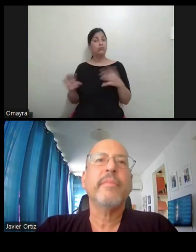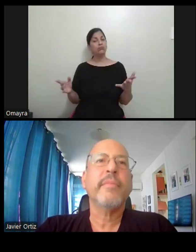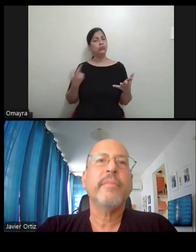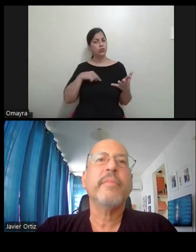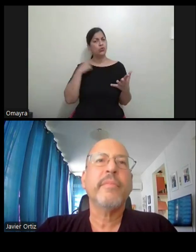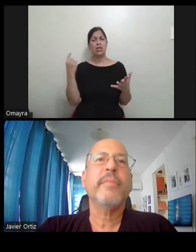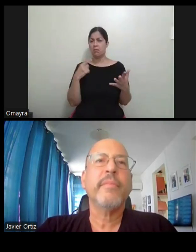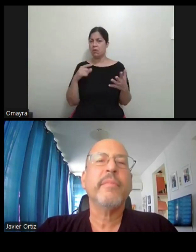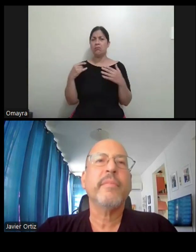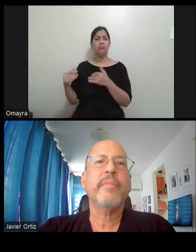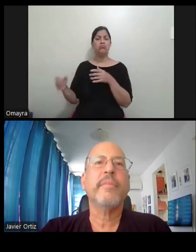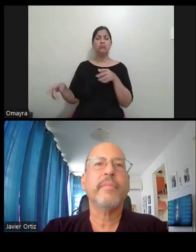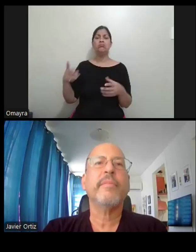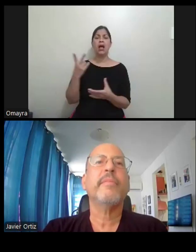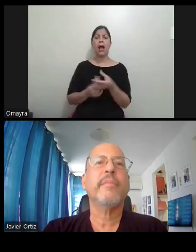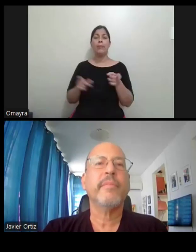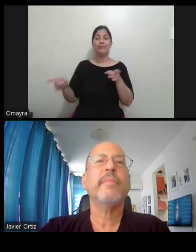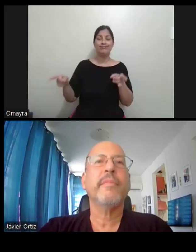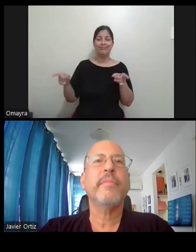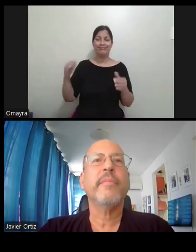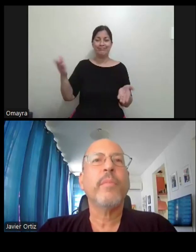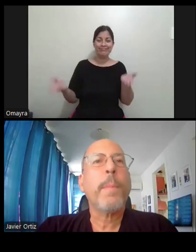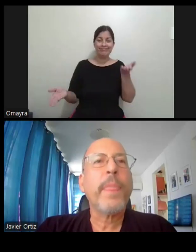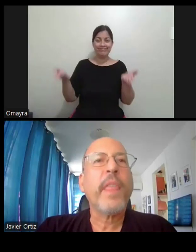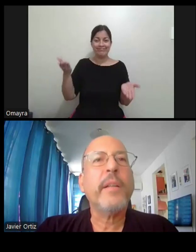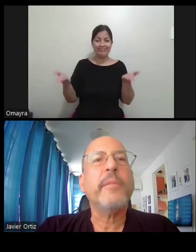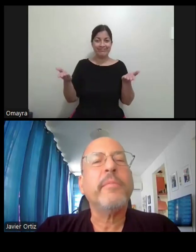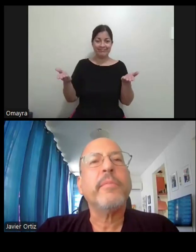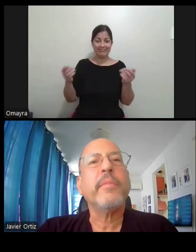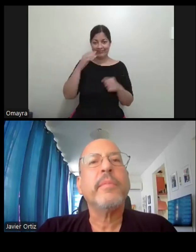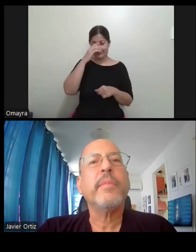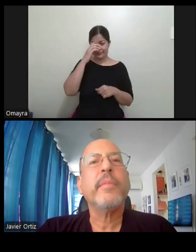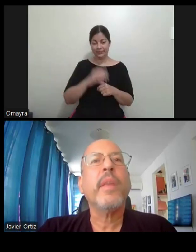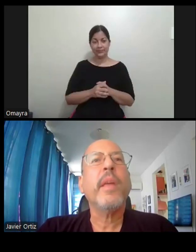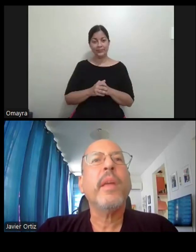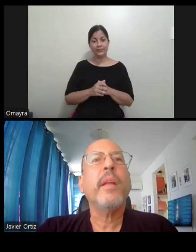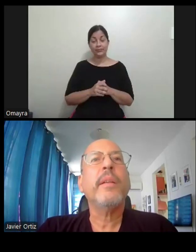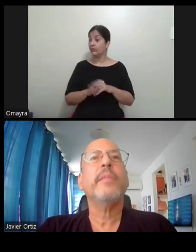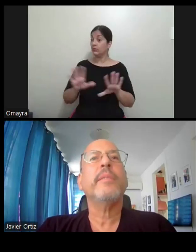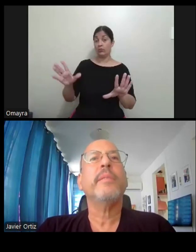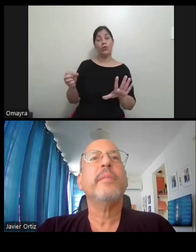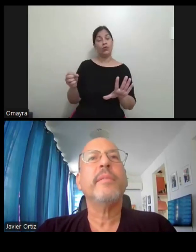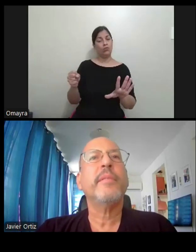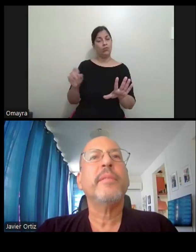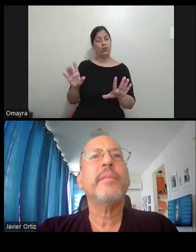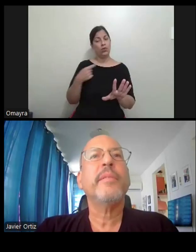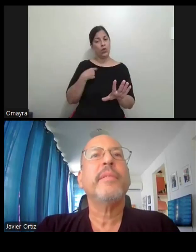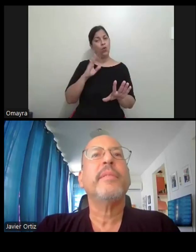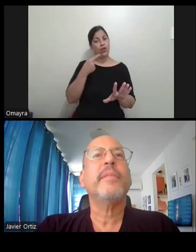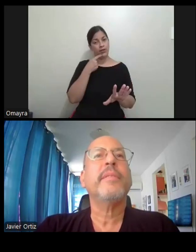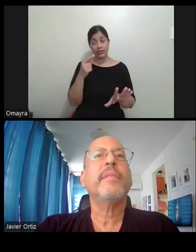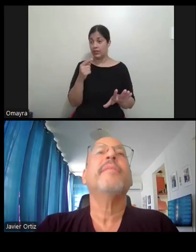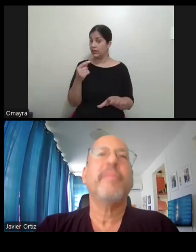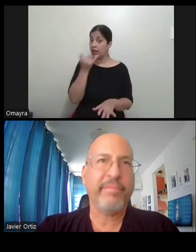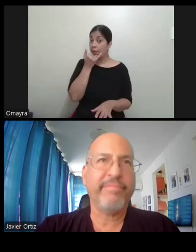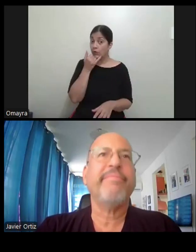jugando eso, por eso yo le digo que es una carrera. Es una carrera y hay siempre que estarlo balanceando. Bueno, pero perdóname, te voy a decir una cosa. ¿Qué pasó en María?